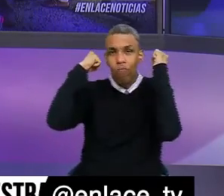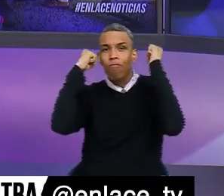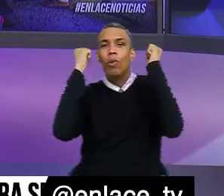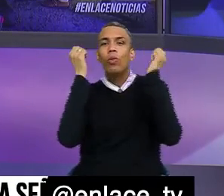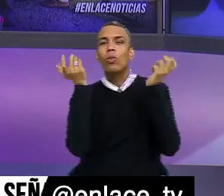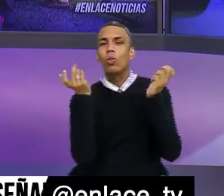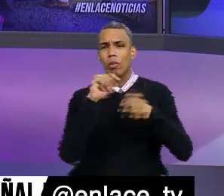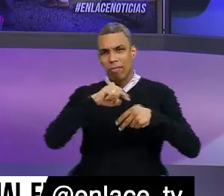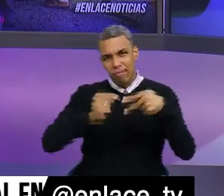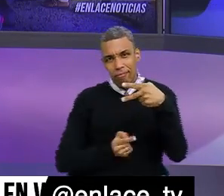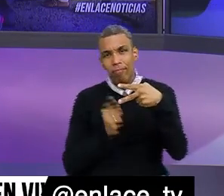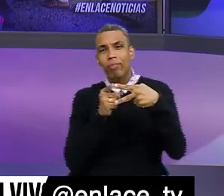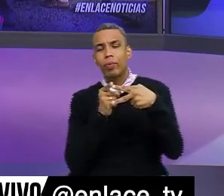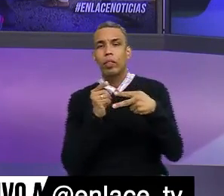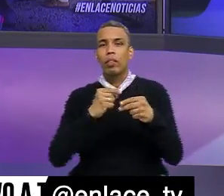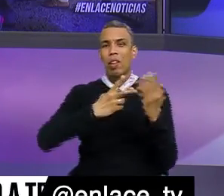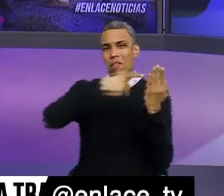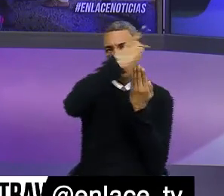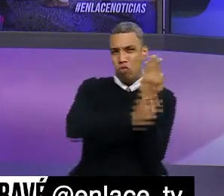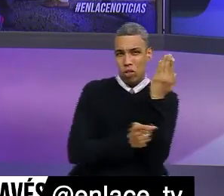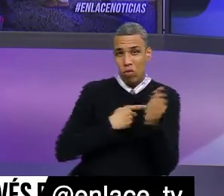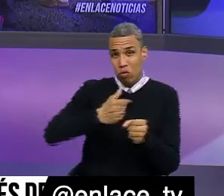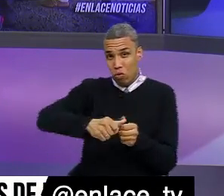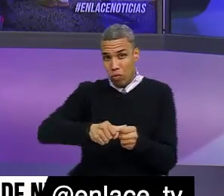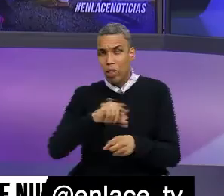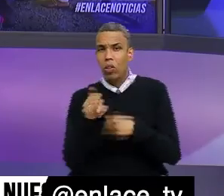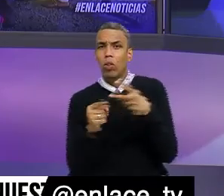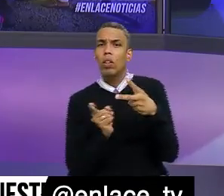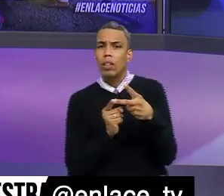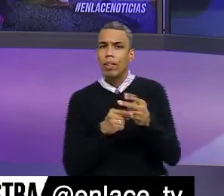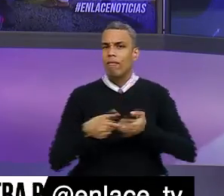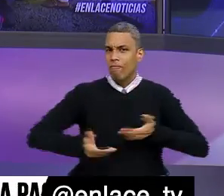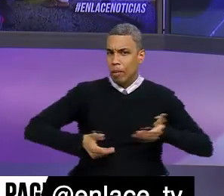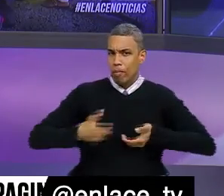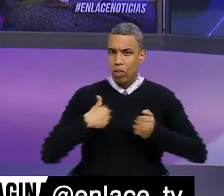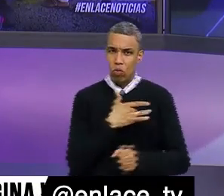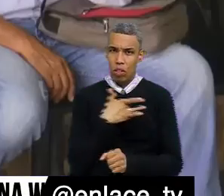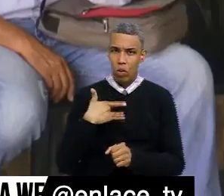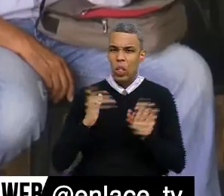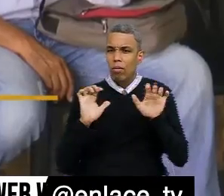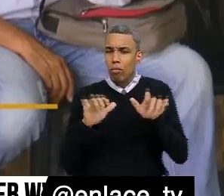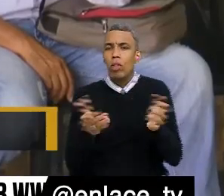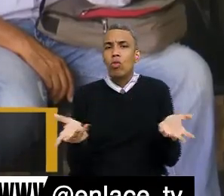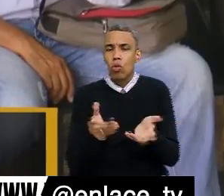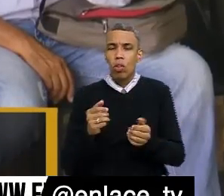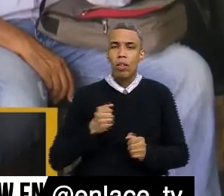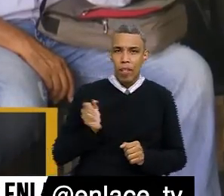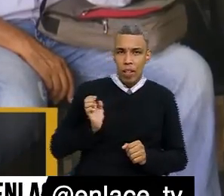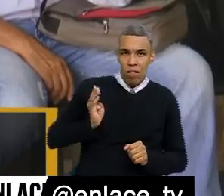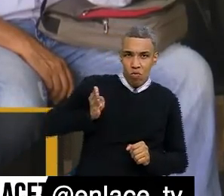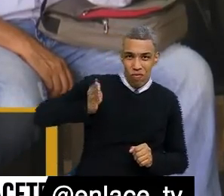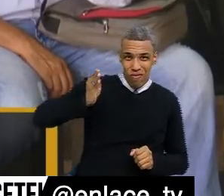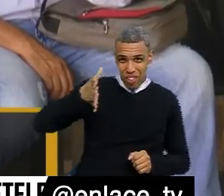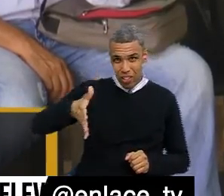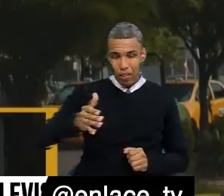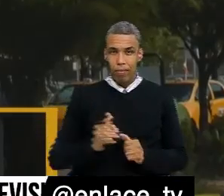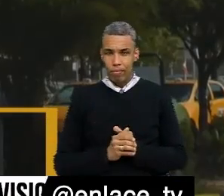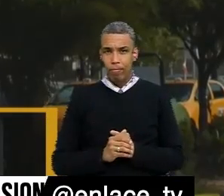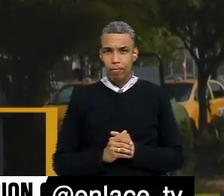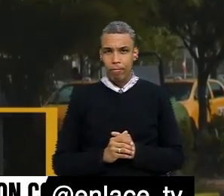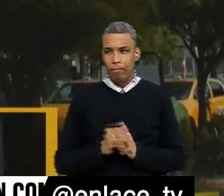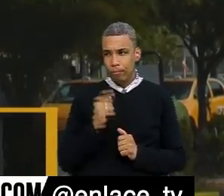en general. La concentración se realizará en el Club Infantas. Adriel Beleño, representante del Comité de Salud,